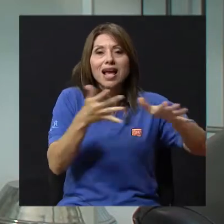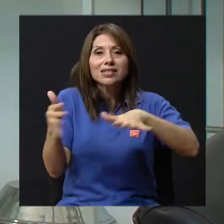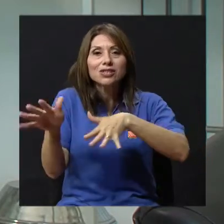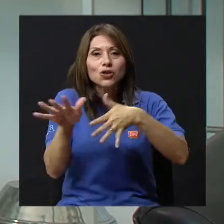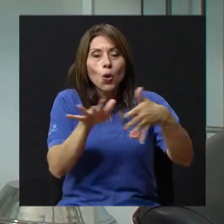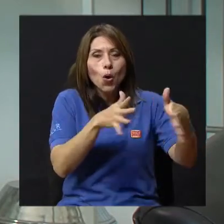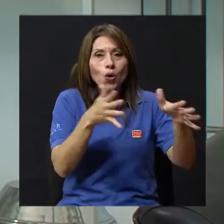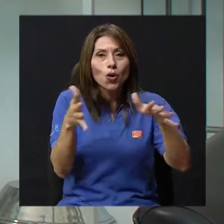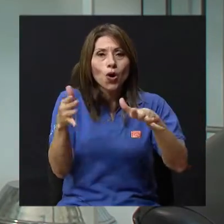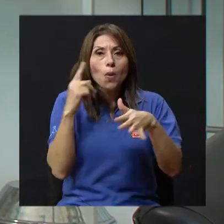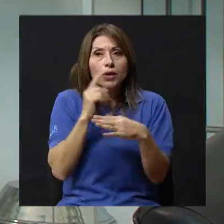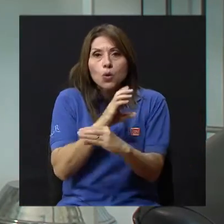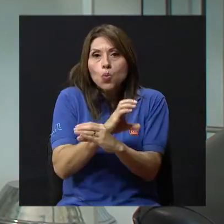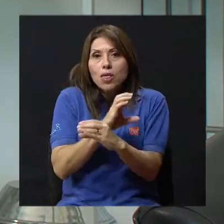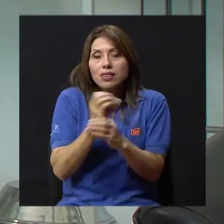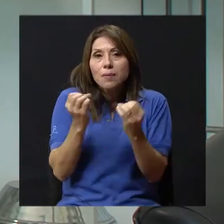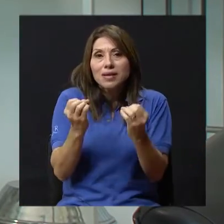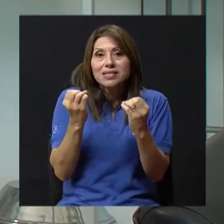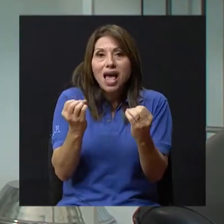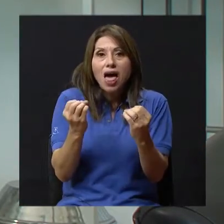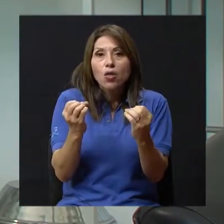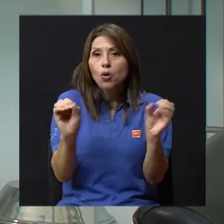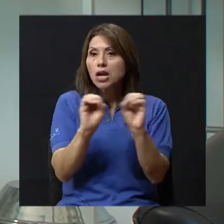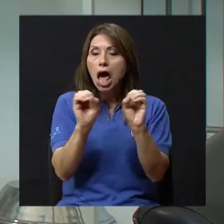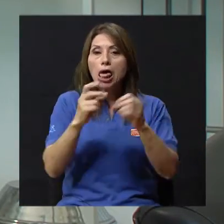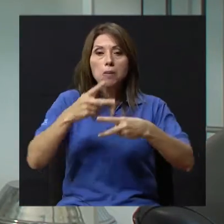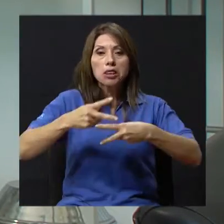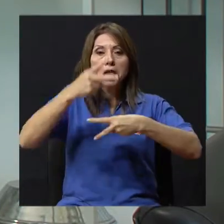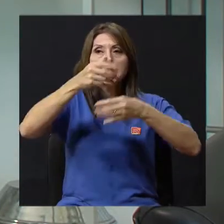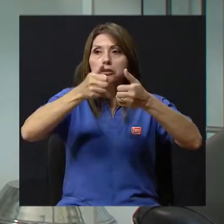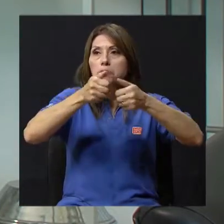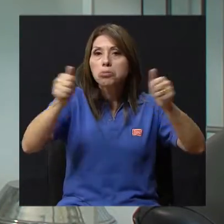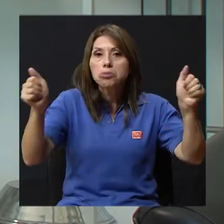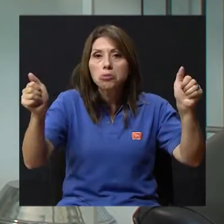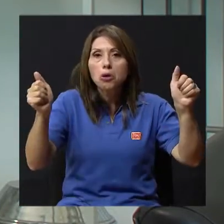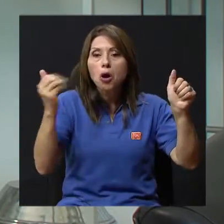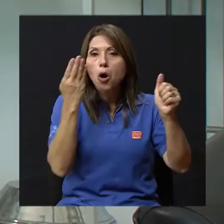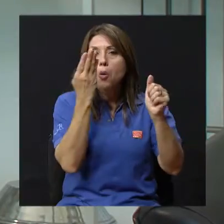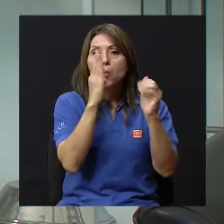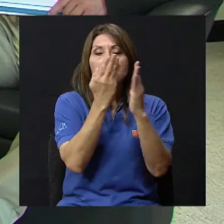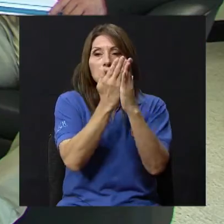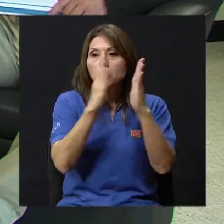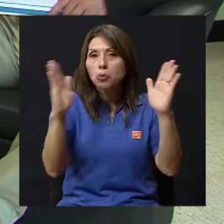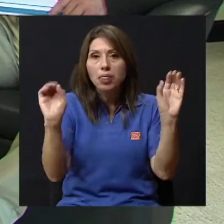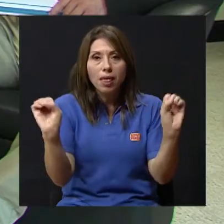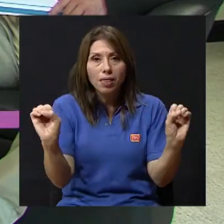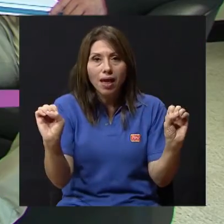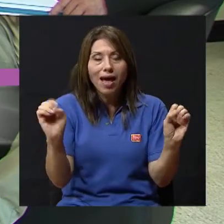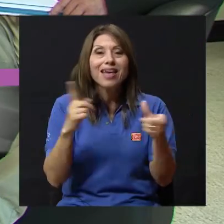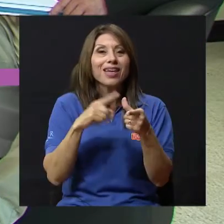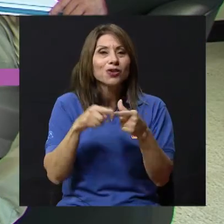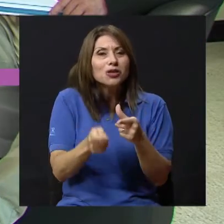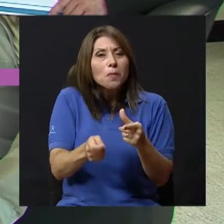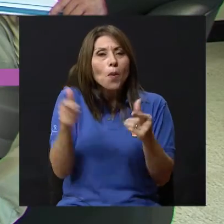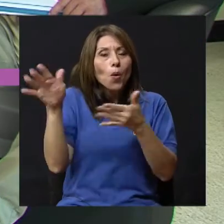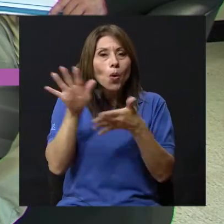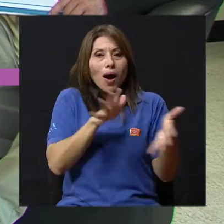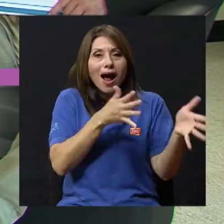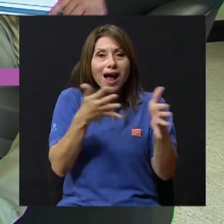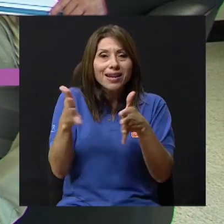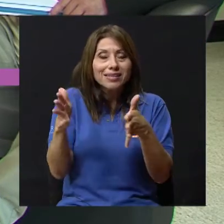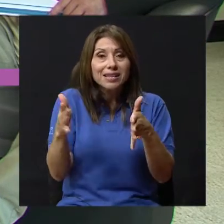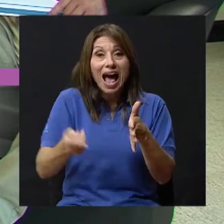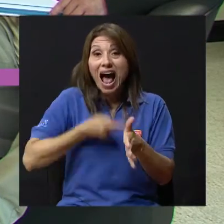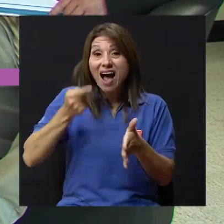cuidan demasiado, no las ventilan. Entonces son casas que están encerradas, a veces tienen alfombras, a veces